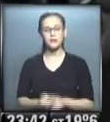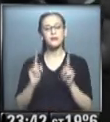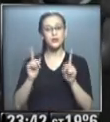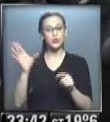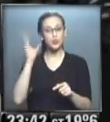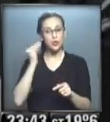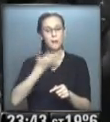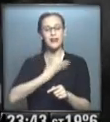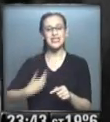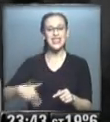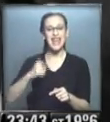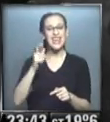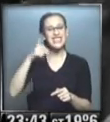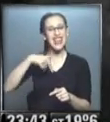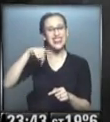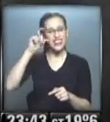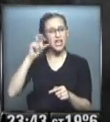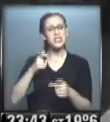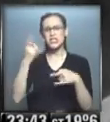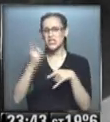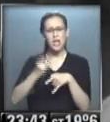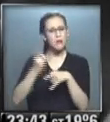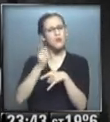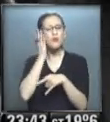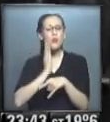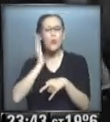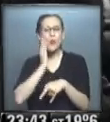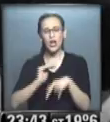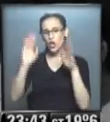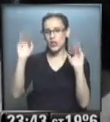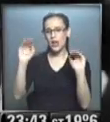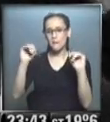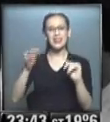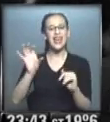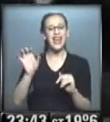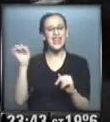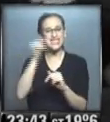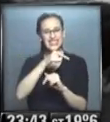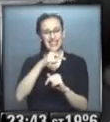presidente Allende, con su clásica afabilidad, acaba de despedirse de Canal 7, como en